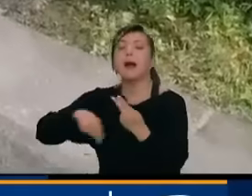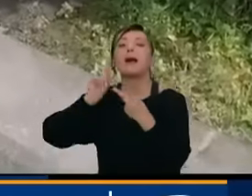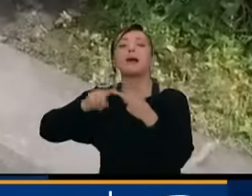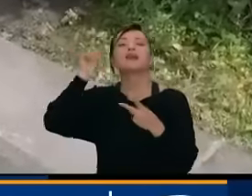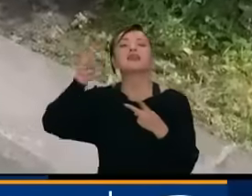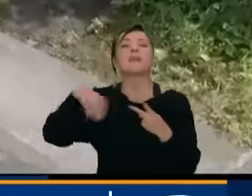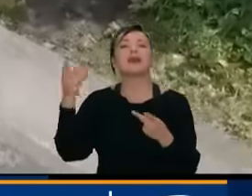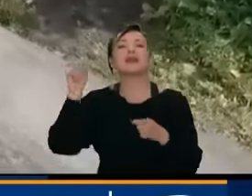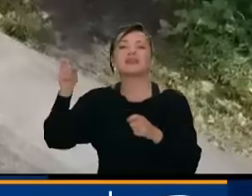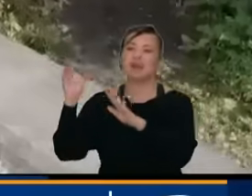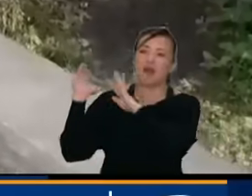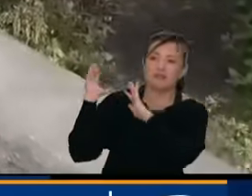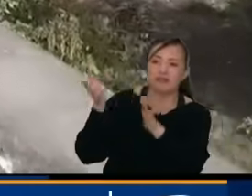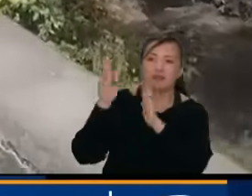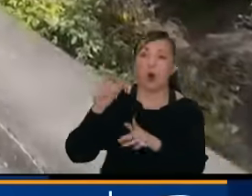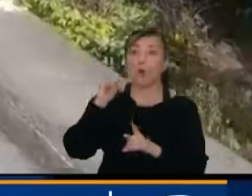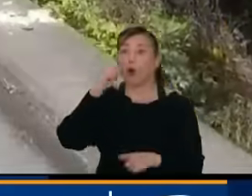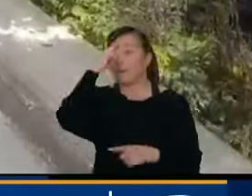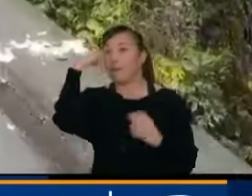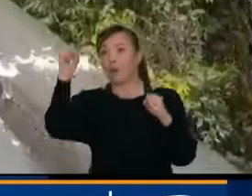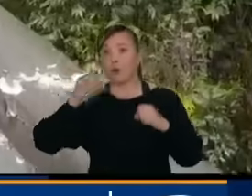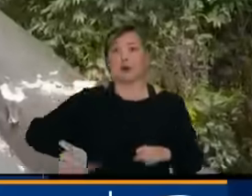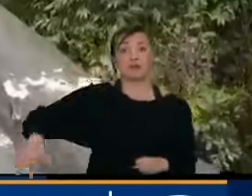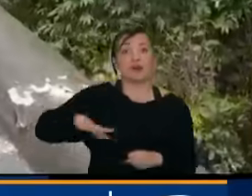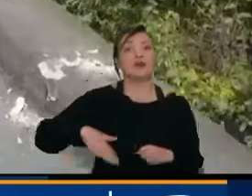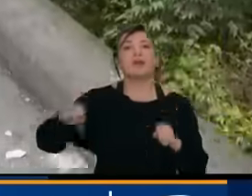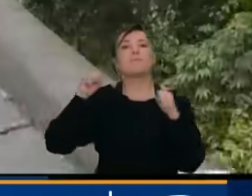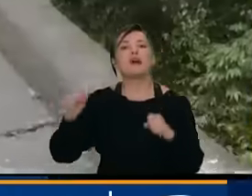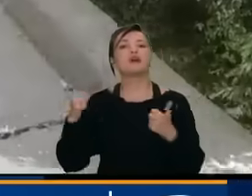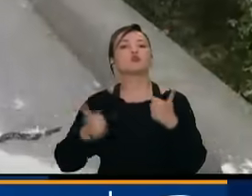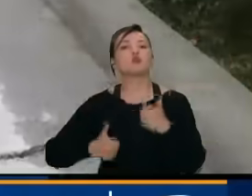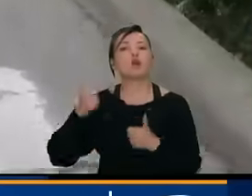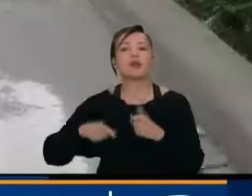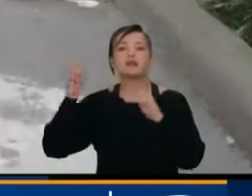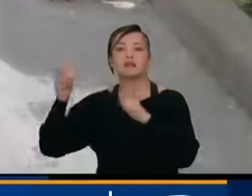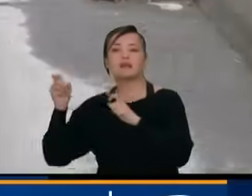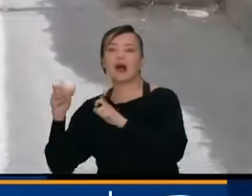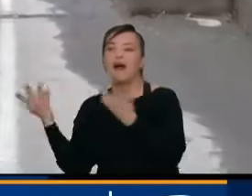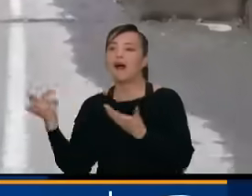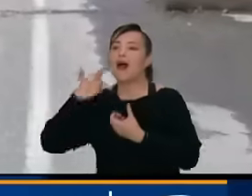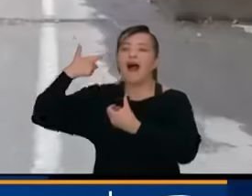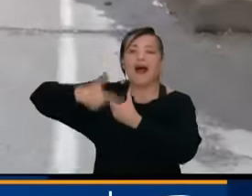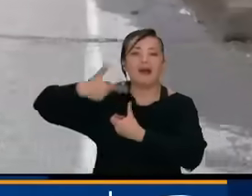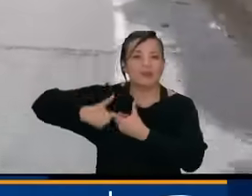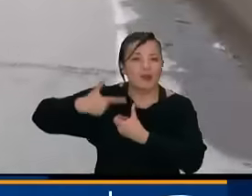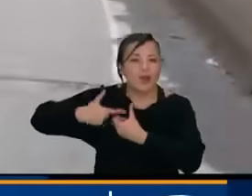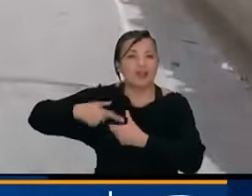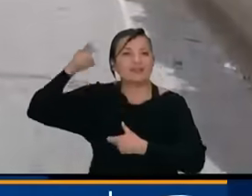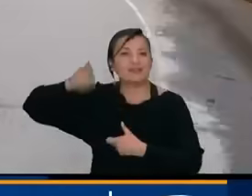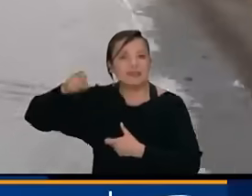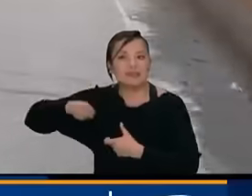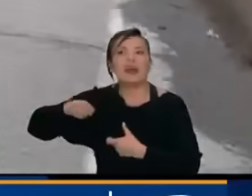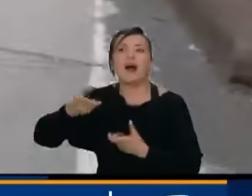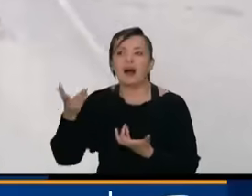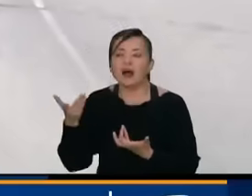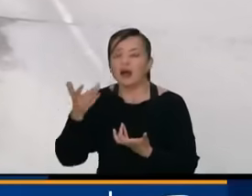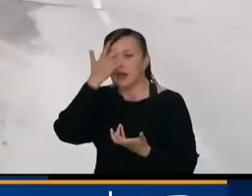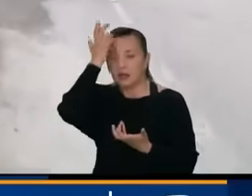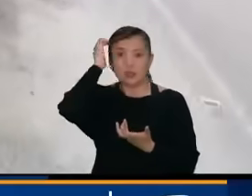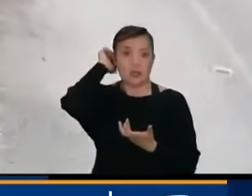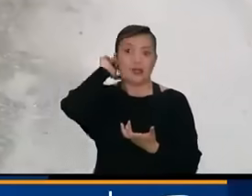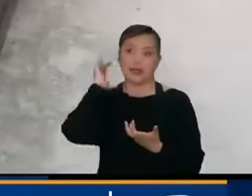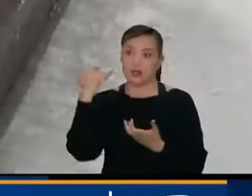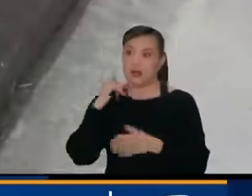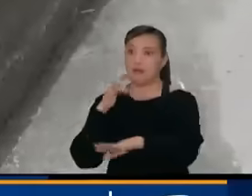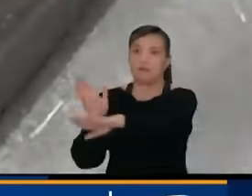movilidad. Carga, porque una preocupación que tiene el departamento también tiene que ver con el abastecimiento de combustible y hemos hecho ese llamado, primero la comunidad